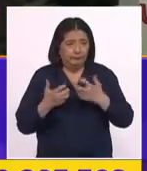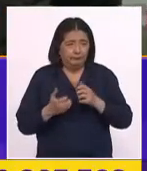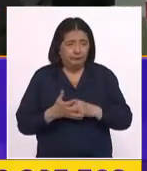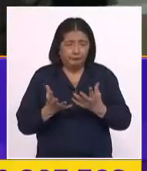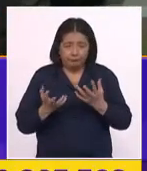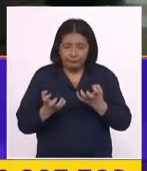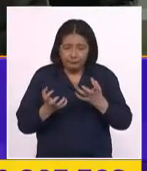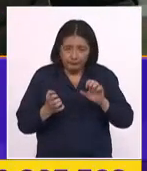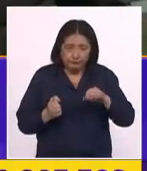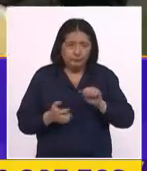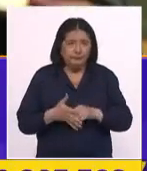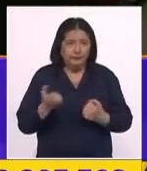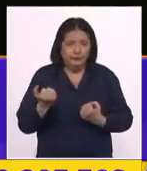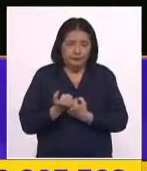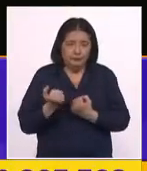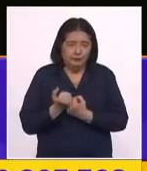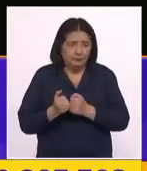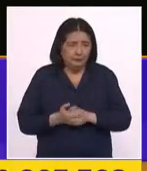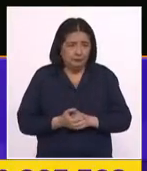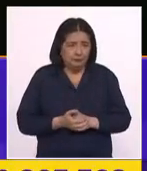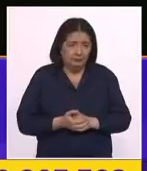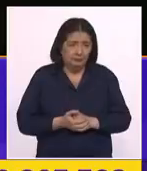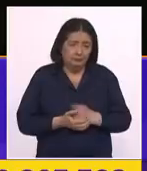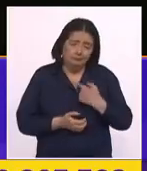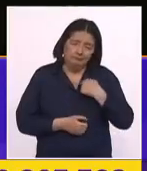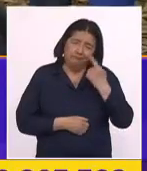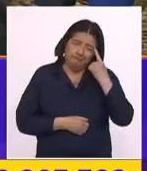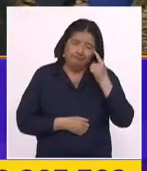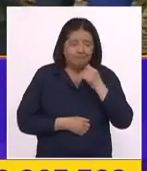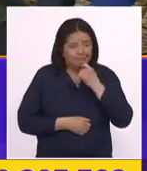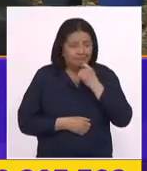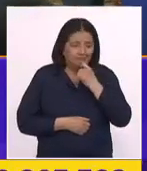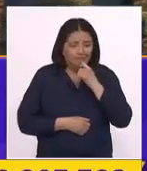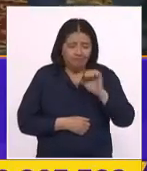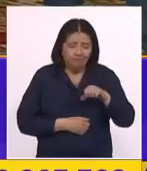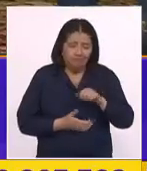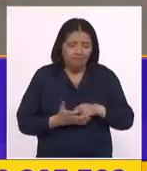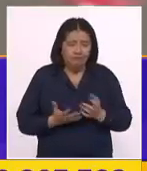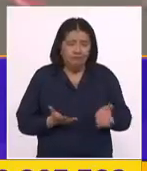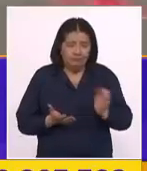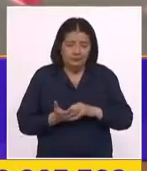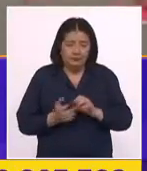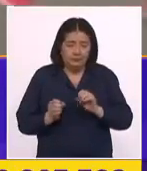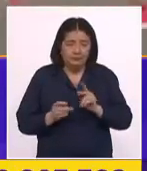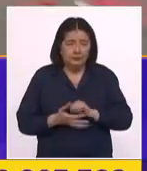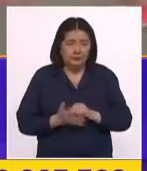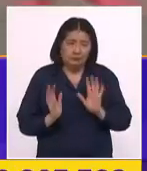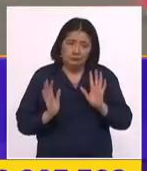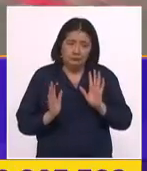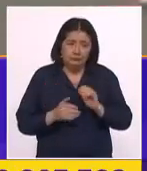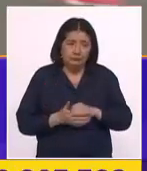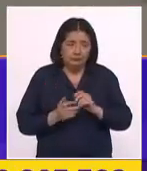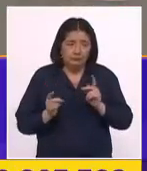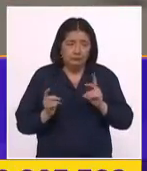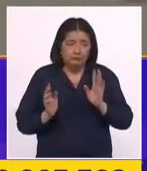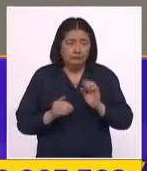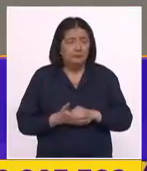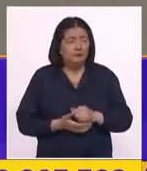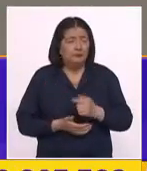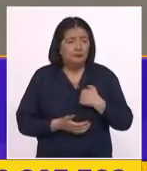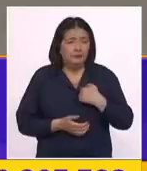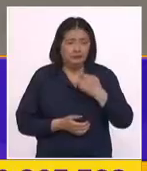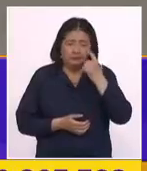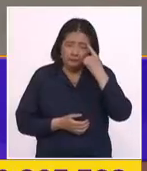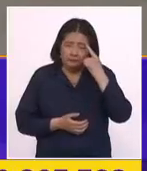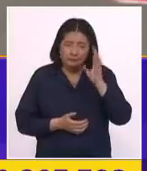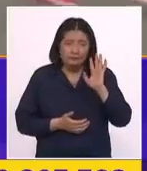dijeron que querían auspiciarme, entonces como que recapacité y bueno, dije ya, hay que darle otra oportunidad, ¿no? Ajá. Las cosas pasan por algo y uno hay que